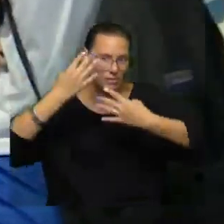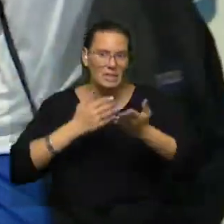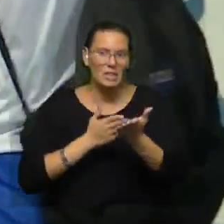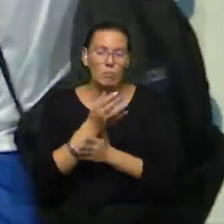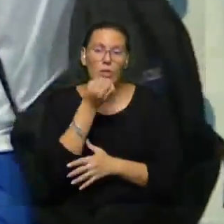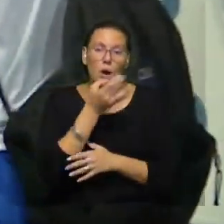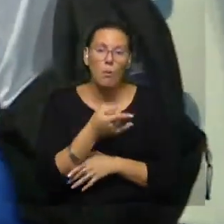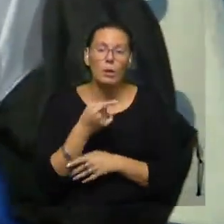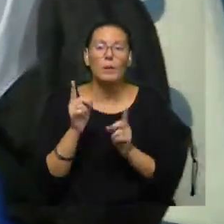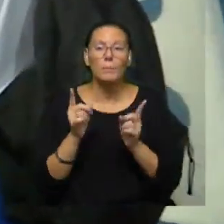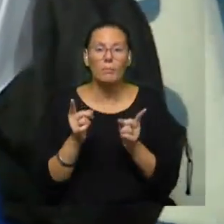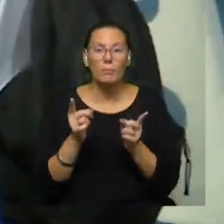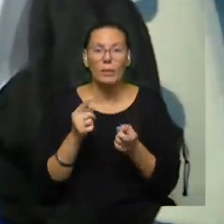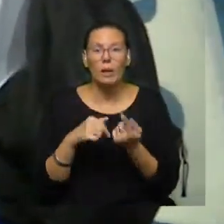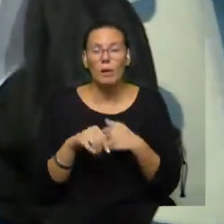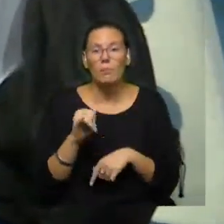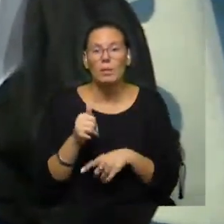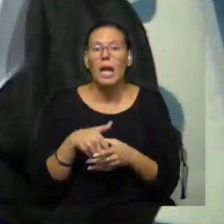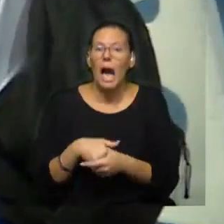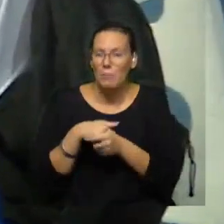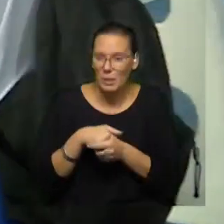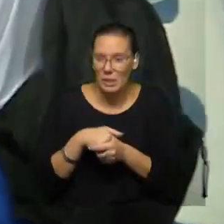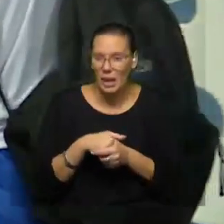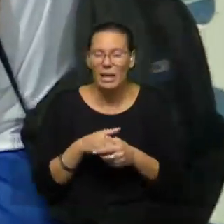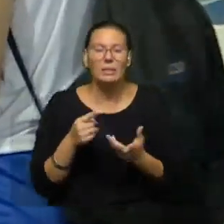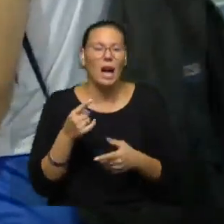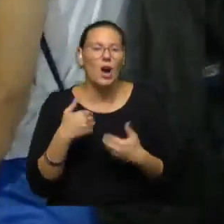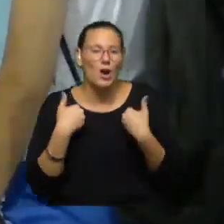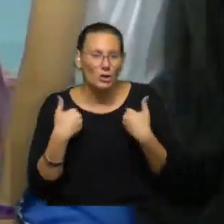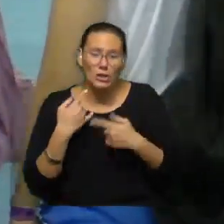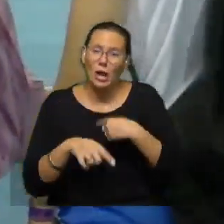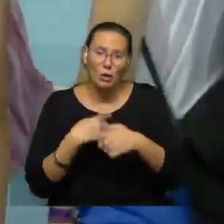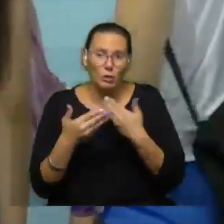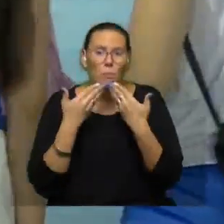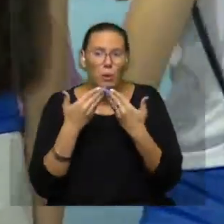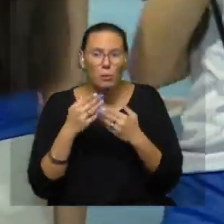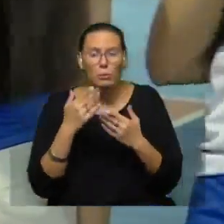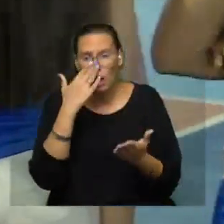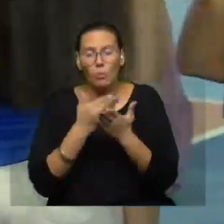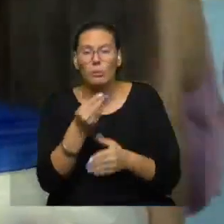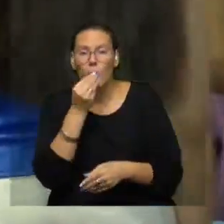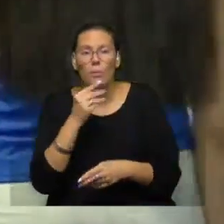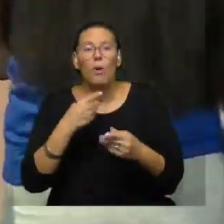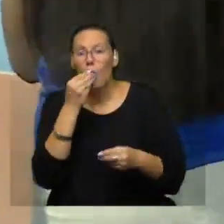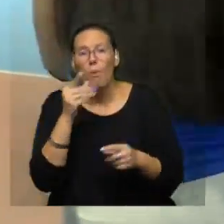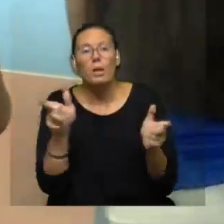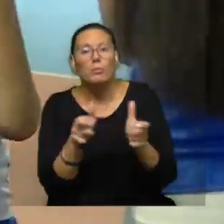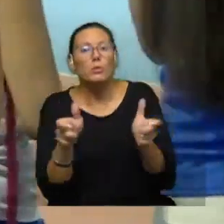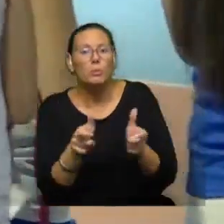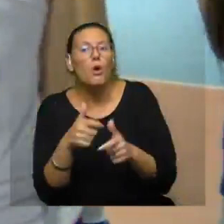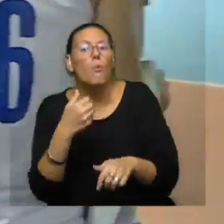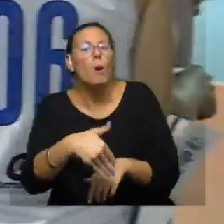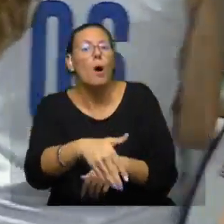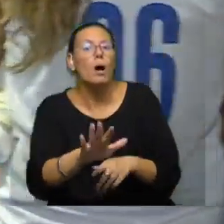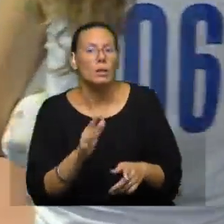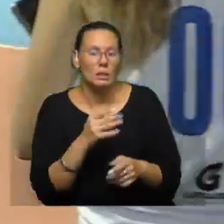porque me mandan a mí. Pero nada, sí, son todas amigas, están recontentas, se siguen llevando, están preguntando ya cuándo es la última comida, cuándo es la comida, cuándo es la comida. Así que